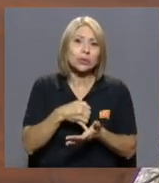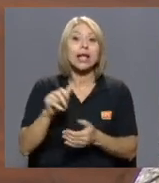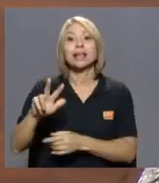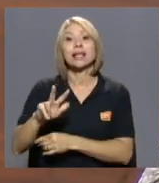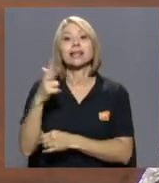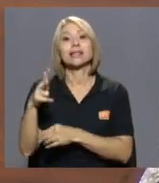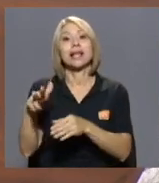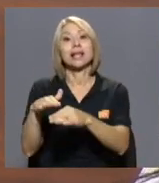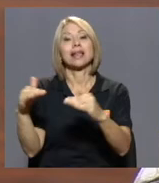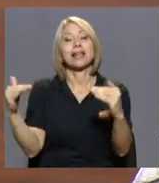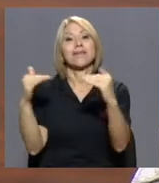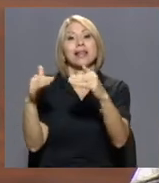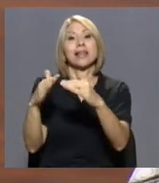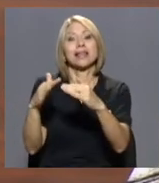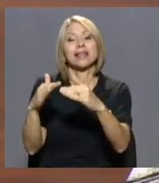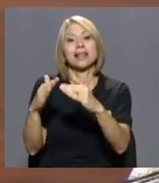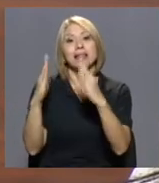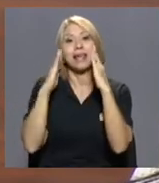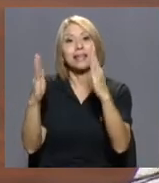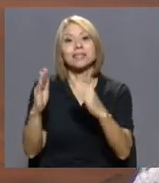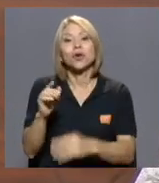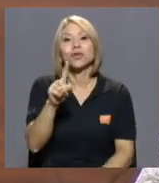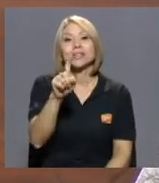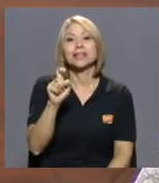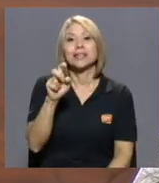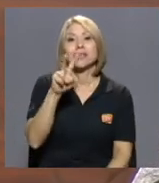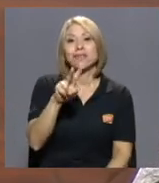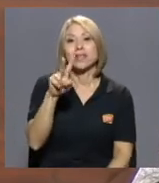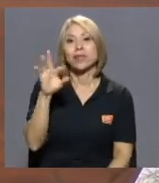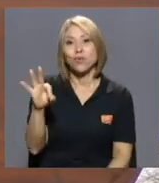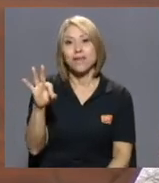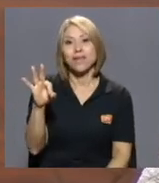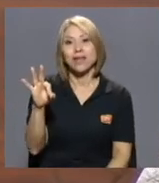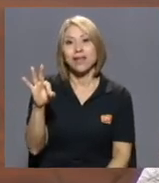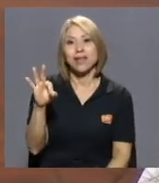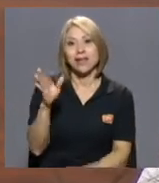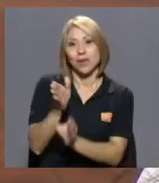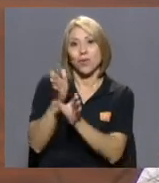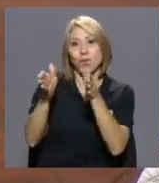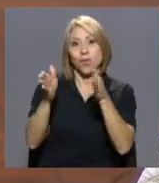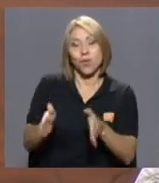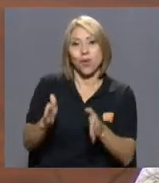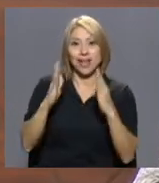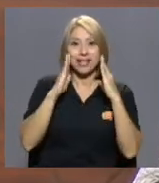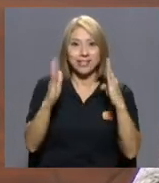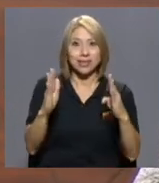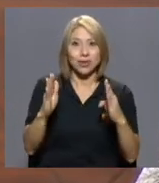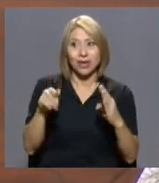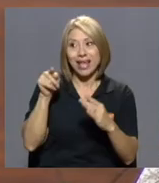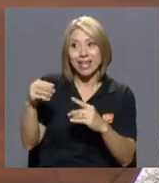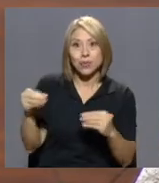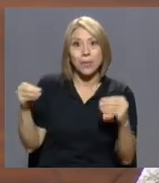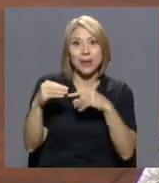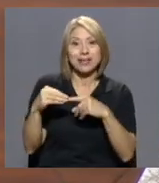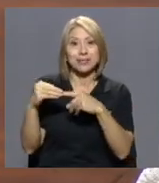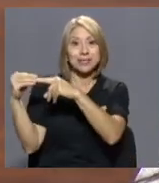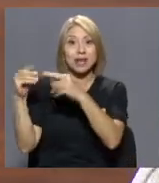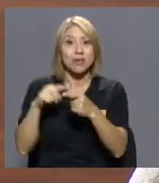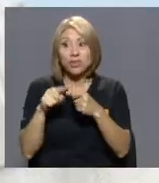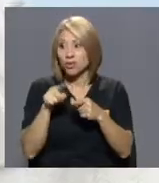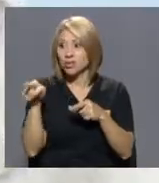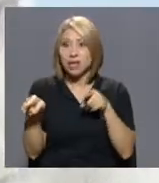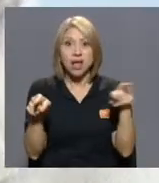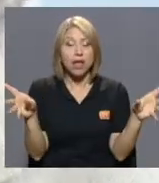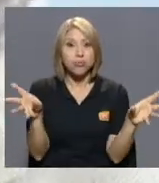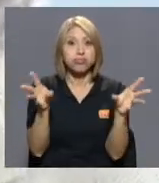119 colegas atendiendo, que es la cosa más especializada. Cuando te das cuenta son menos de 300 personas, ¿verdad? Sí, eso